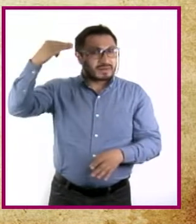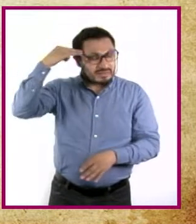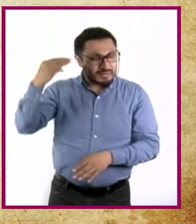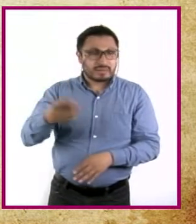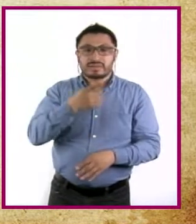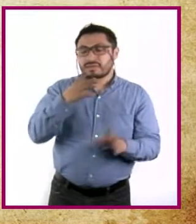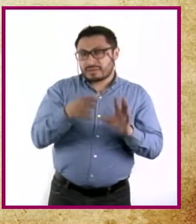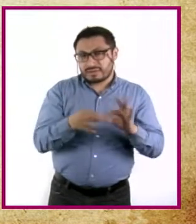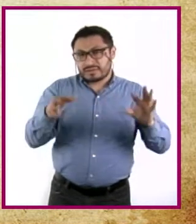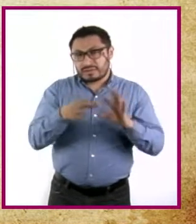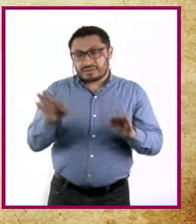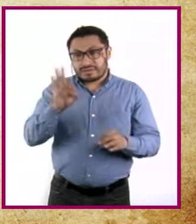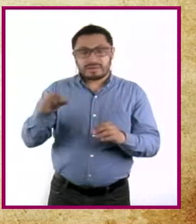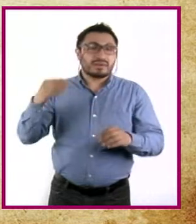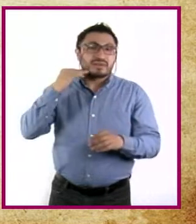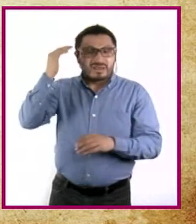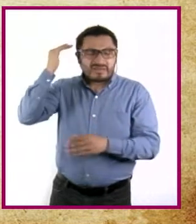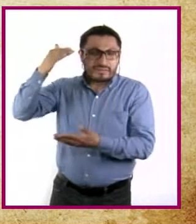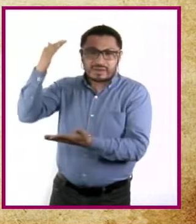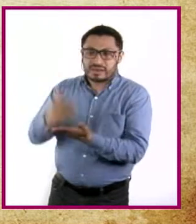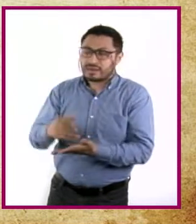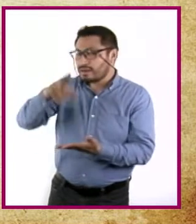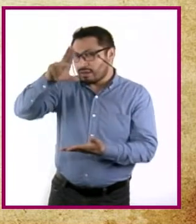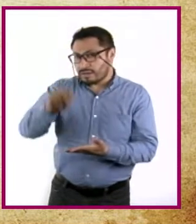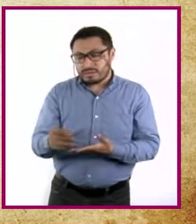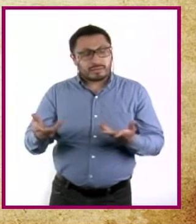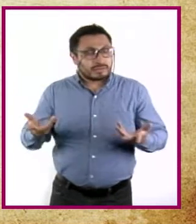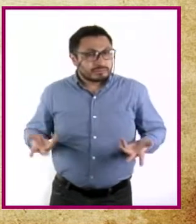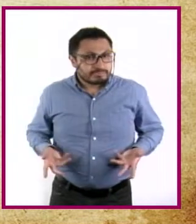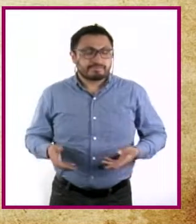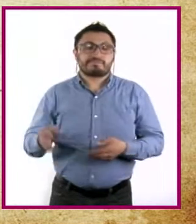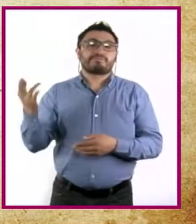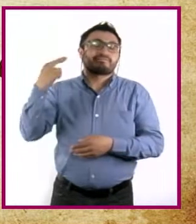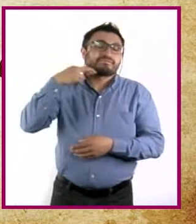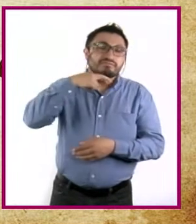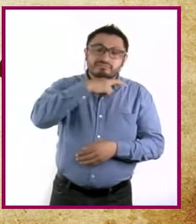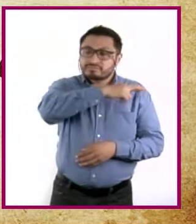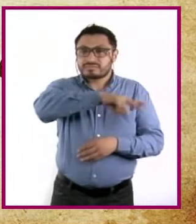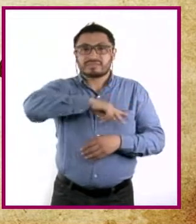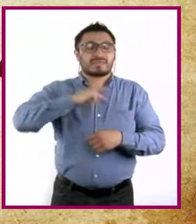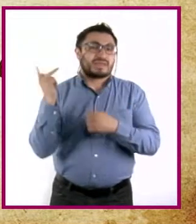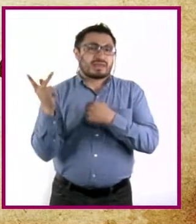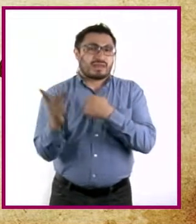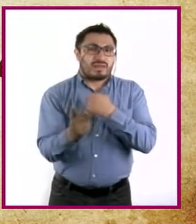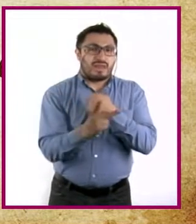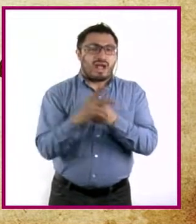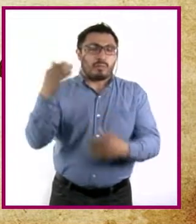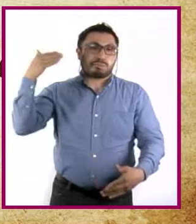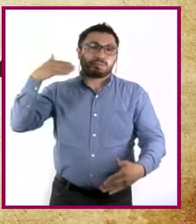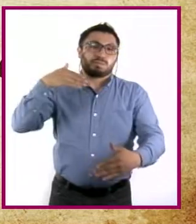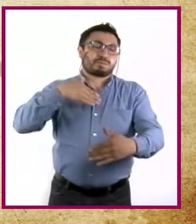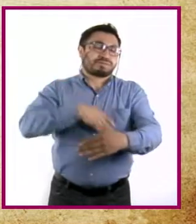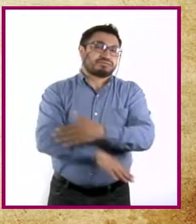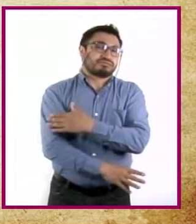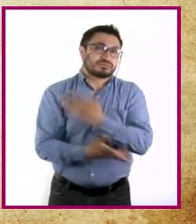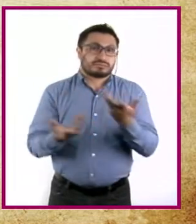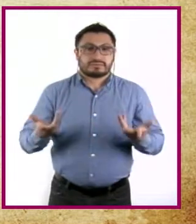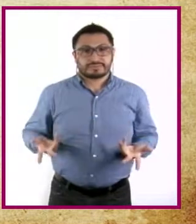tiempo? En el Cerro del Quemado, ubicado en el estado de San Luis, existe un lugar muy especial llamado